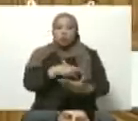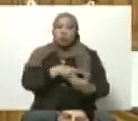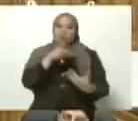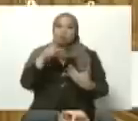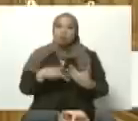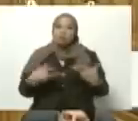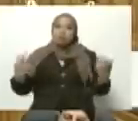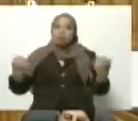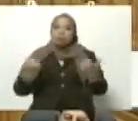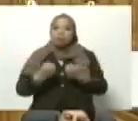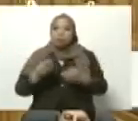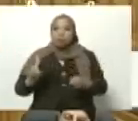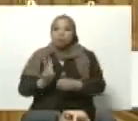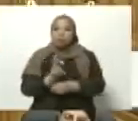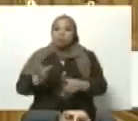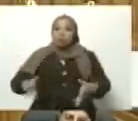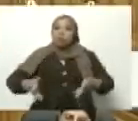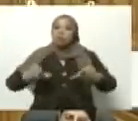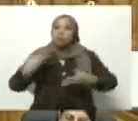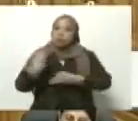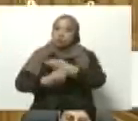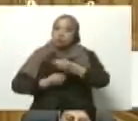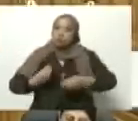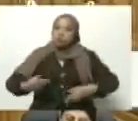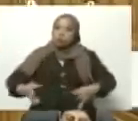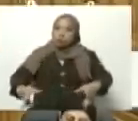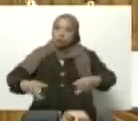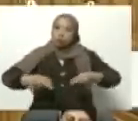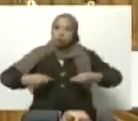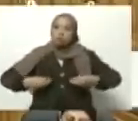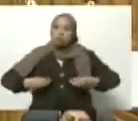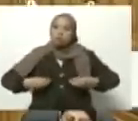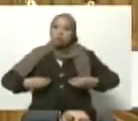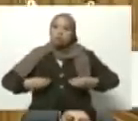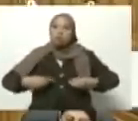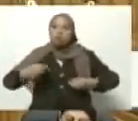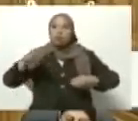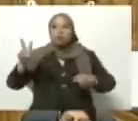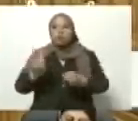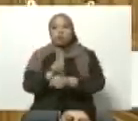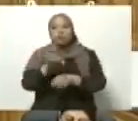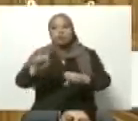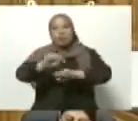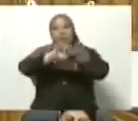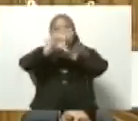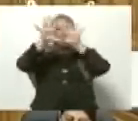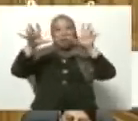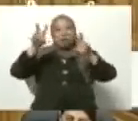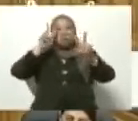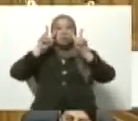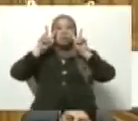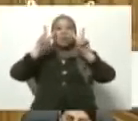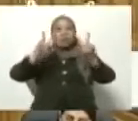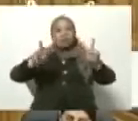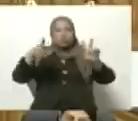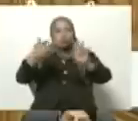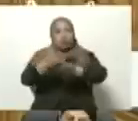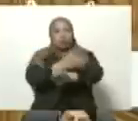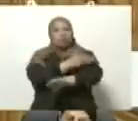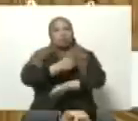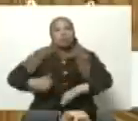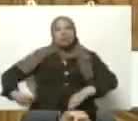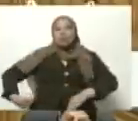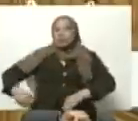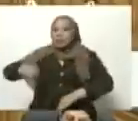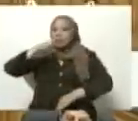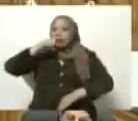para la victoria. Y debemos reconocer, en verdad lo digo con toda sinceridad, la valentía, la claridad, la visión y el liderazgo del presidente Nicolás